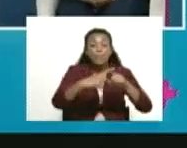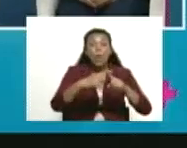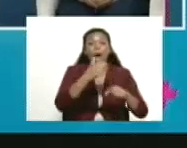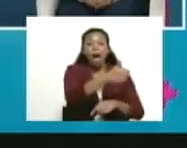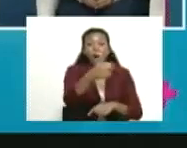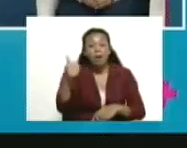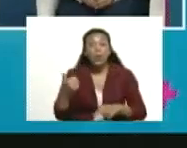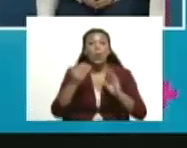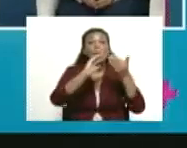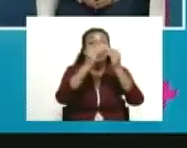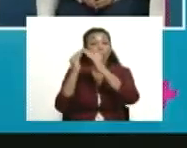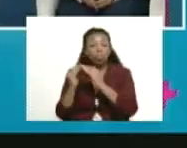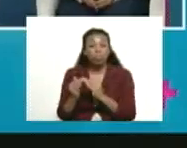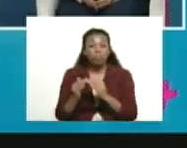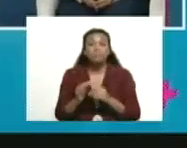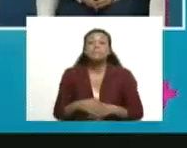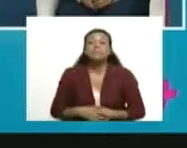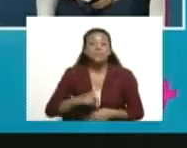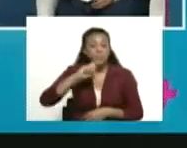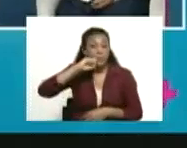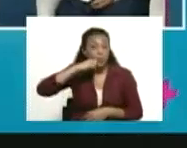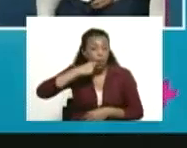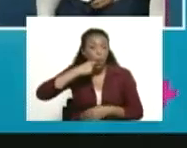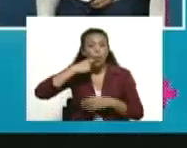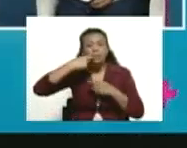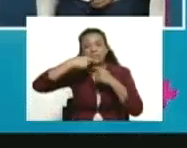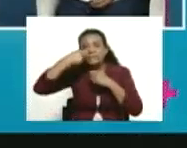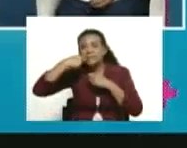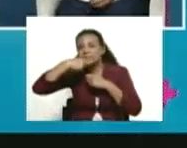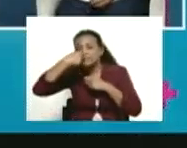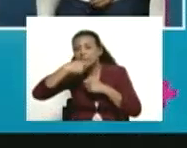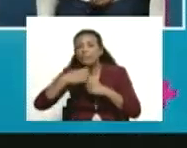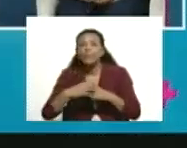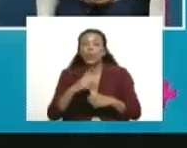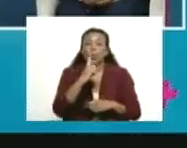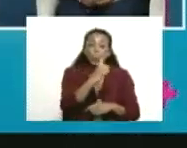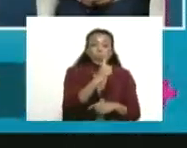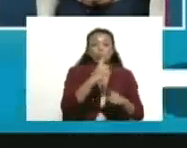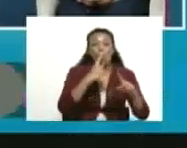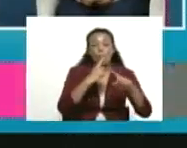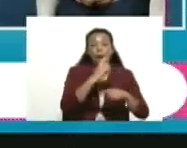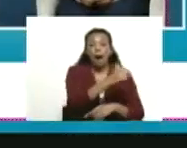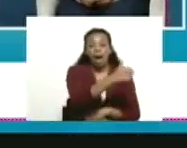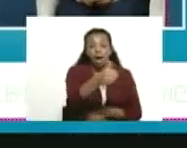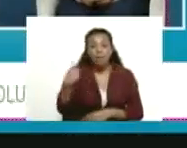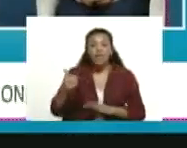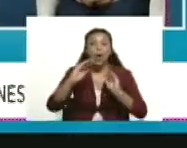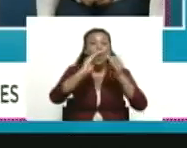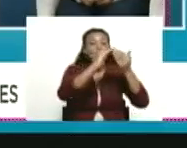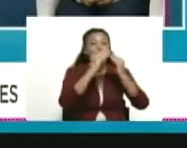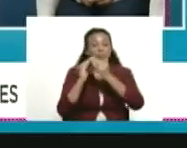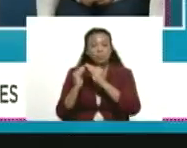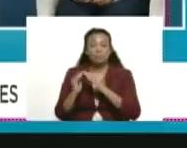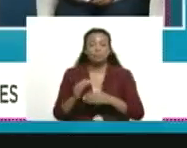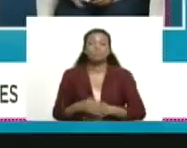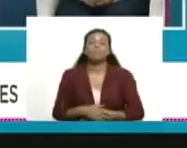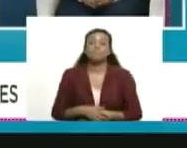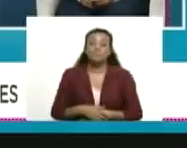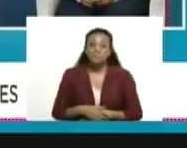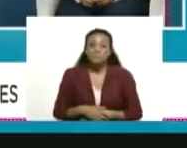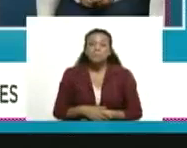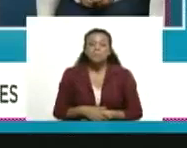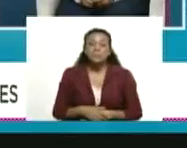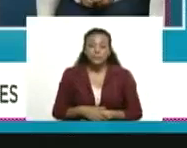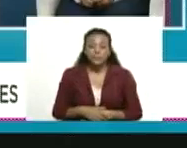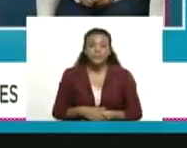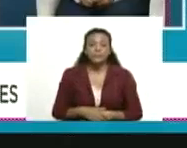Faltaron los consultorios odontológicos que se priorizaron uno por cada eje. ¿Qué es cada eje? El CRI por cada eje,